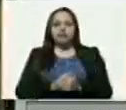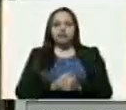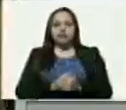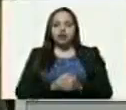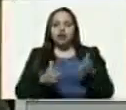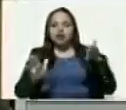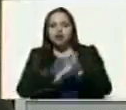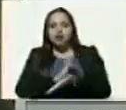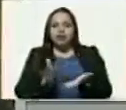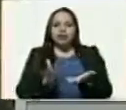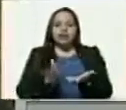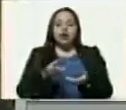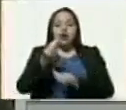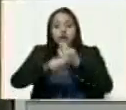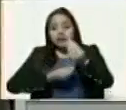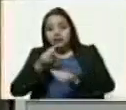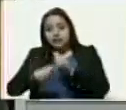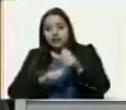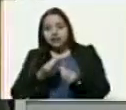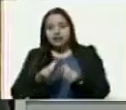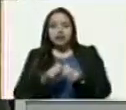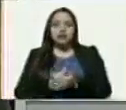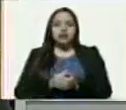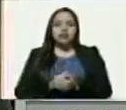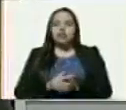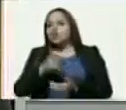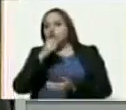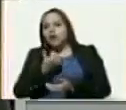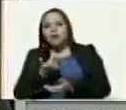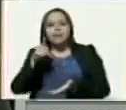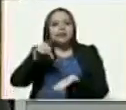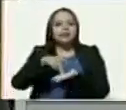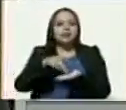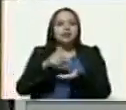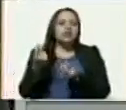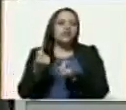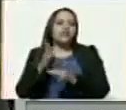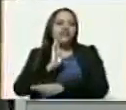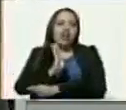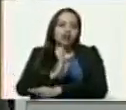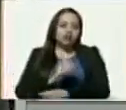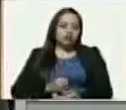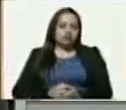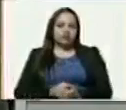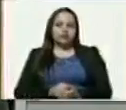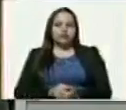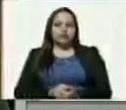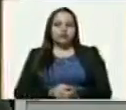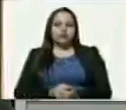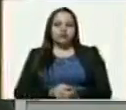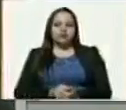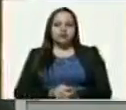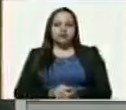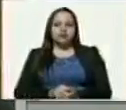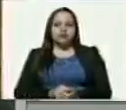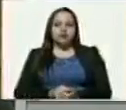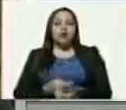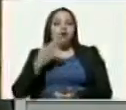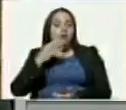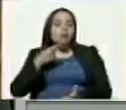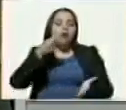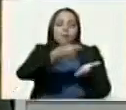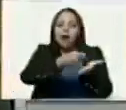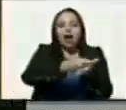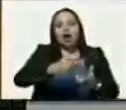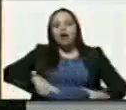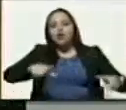las operaciones que se dan sin la intermediación financiera. Es decir, cuando uno va y paga en un